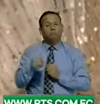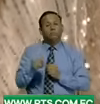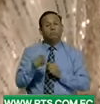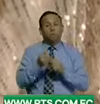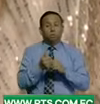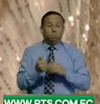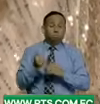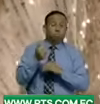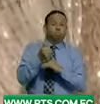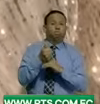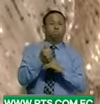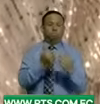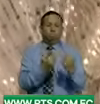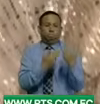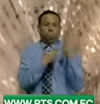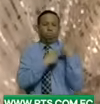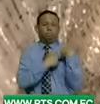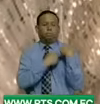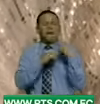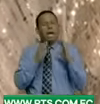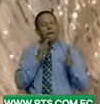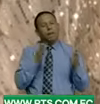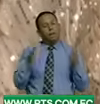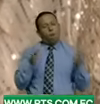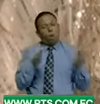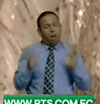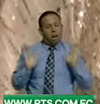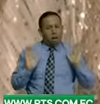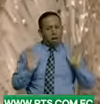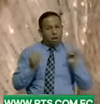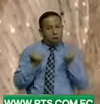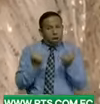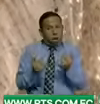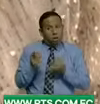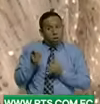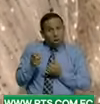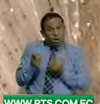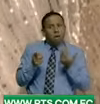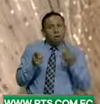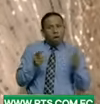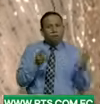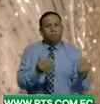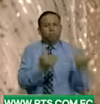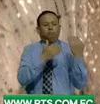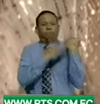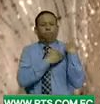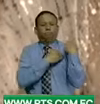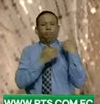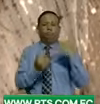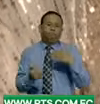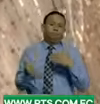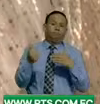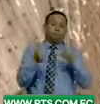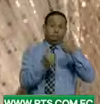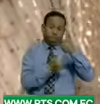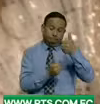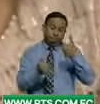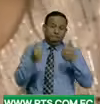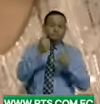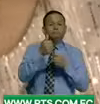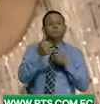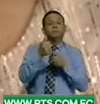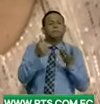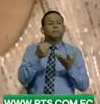convocársela a ella para que le reemplace. Incluso en este momento ya estaría ella en condiciones de reemplazarle. ¿Por qué? Porque no hay